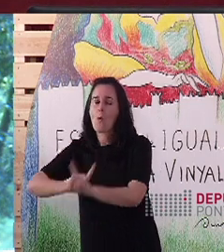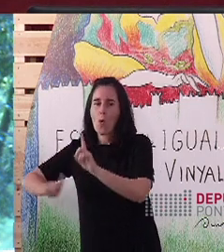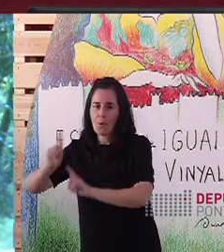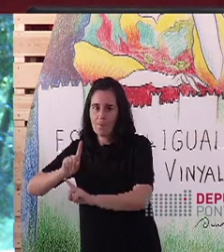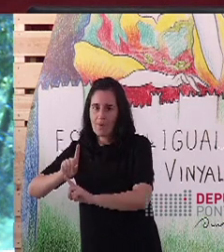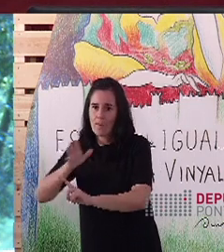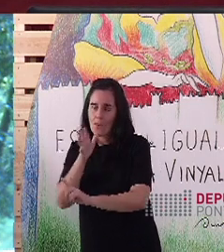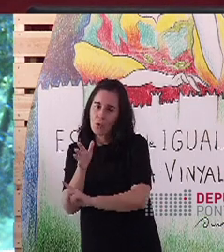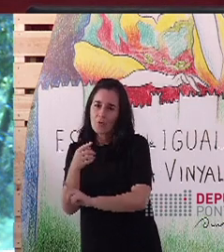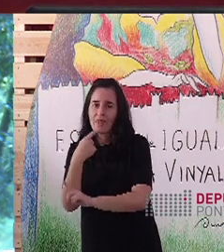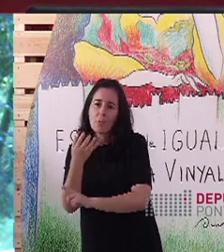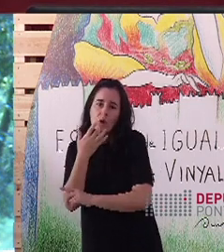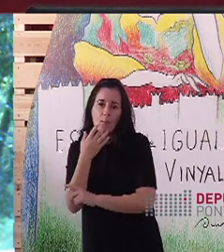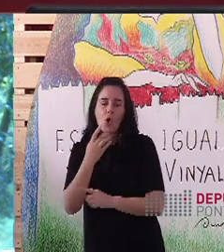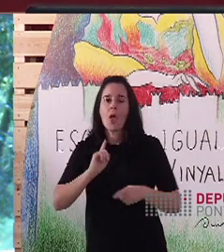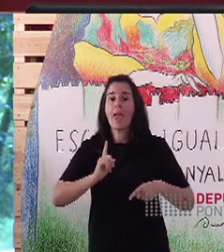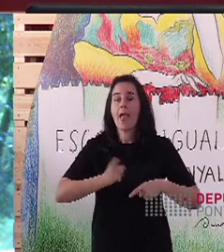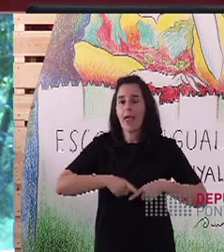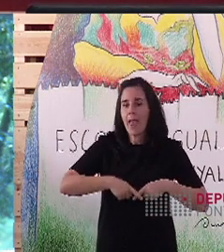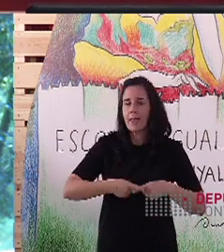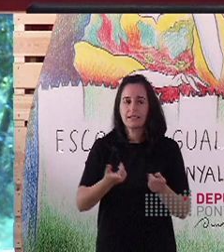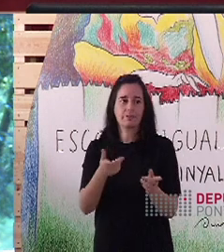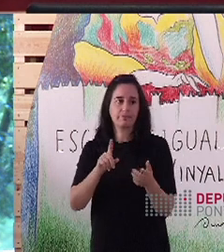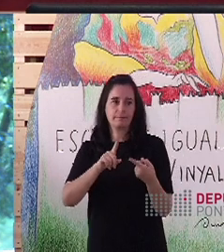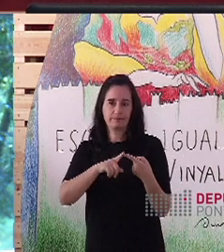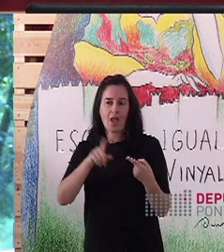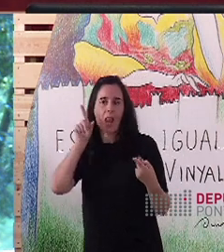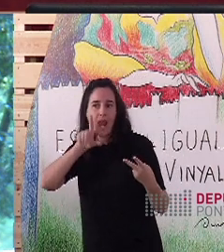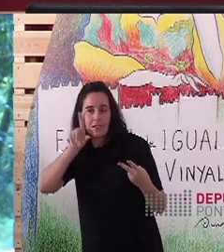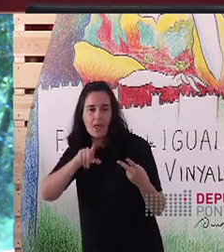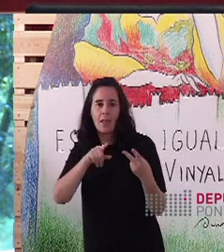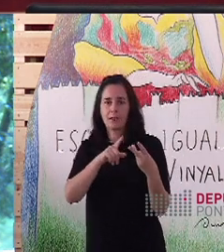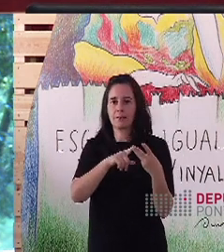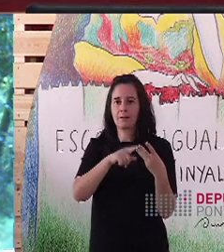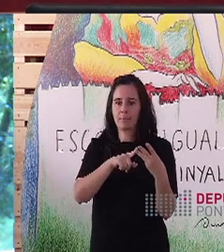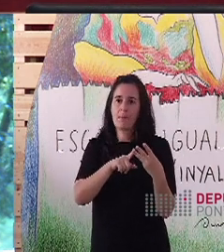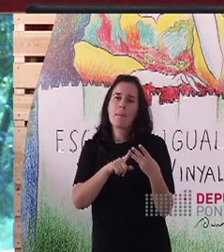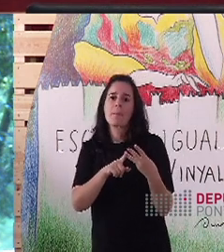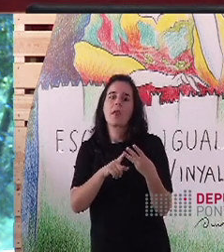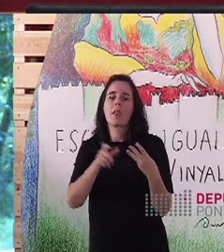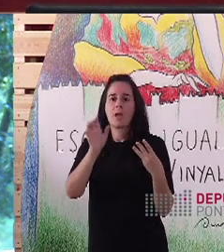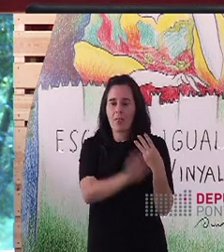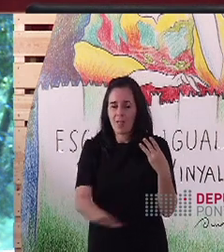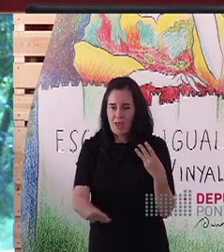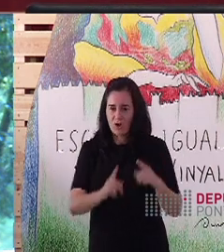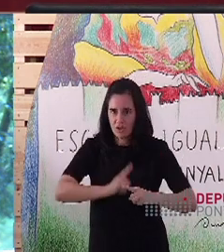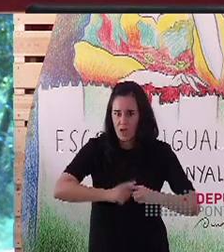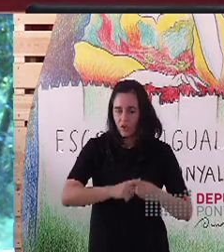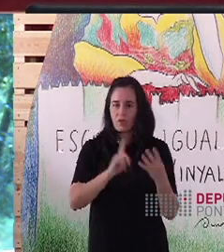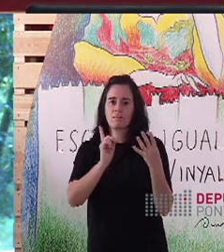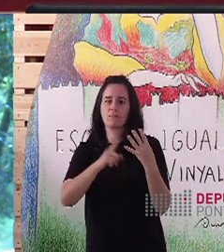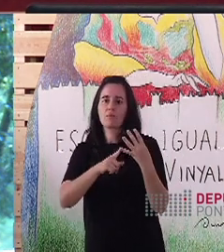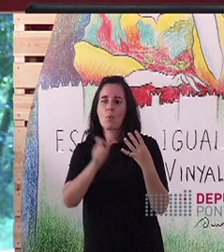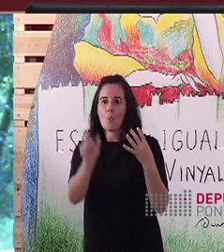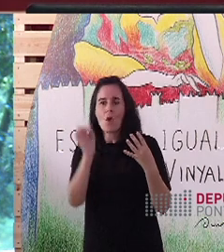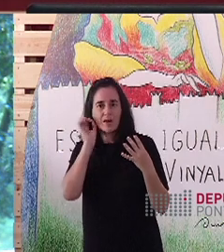están oprimidos los gays, las lesbianas, los pederastas, las mujeres que están en prostitución y